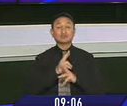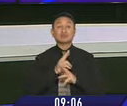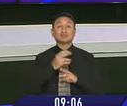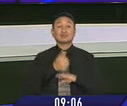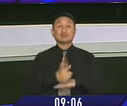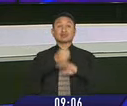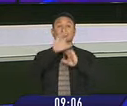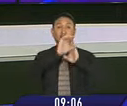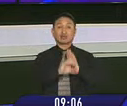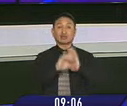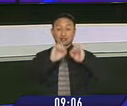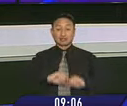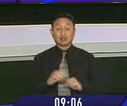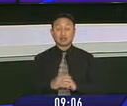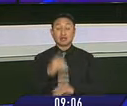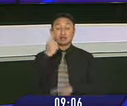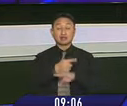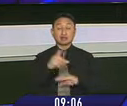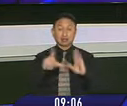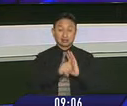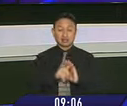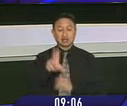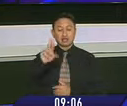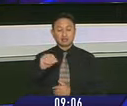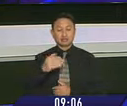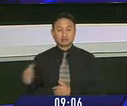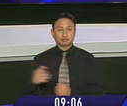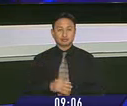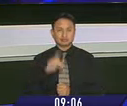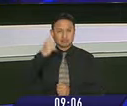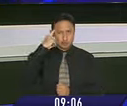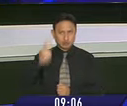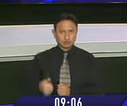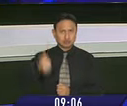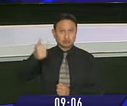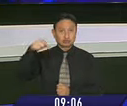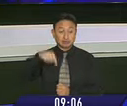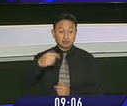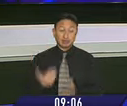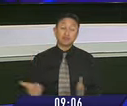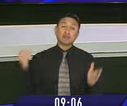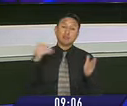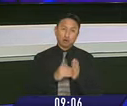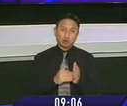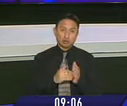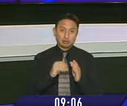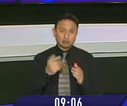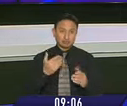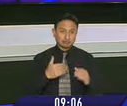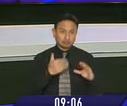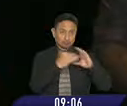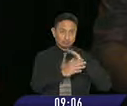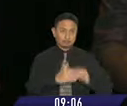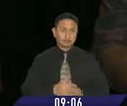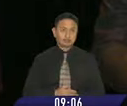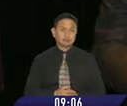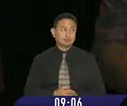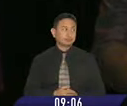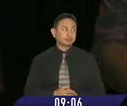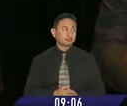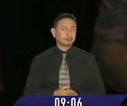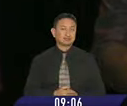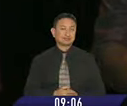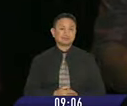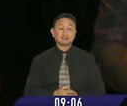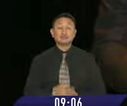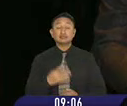Corte Constitucional a los decretos ley, el gobierno insistirá en este mecanismo para gobernar. Los 4